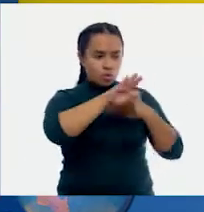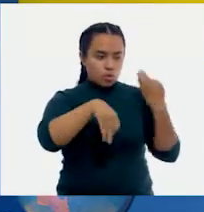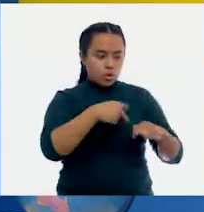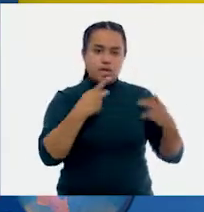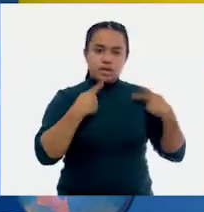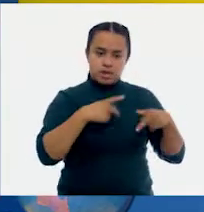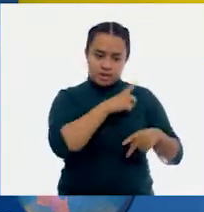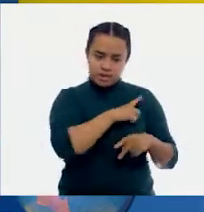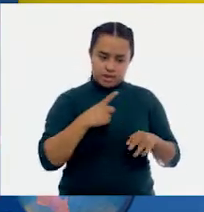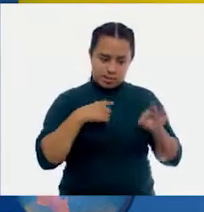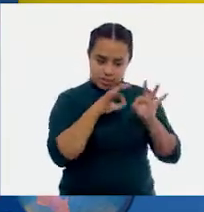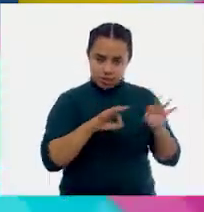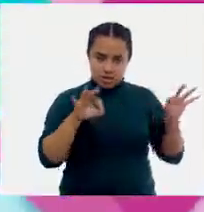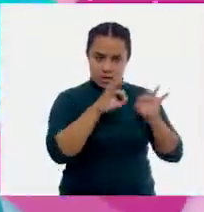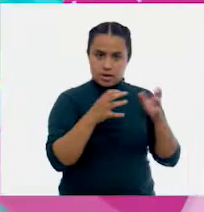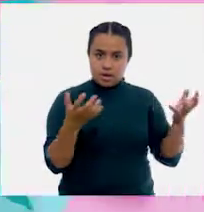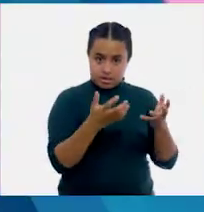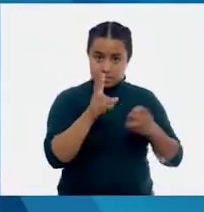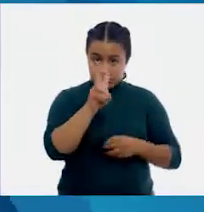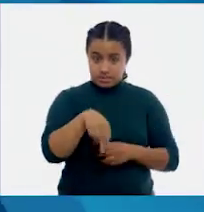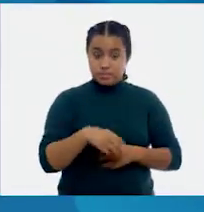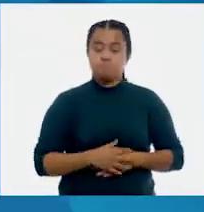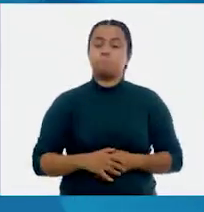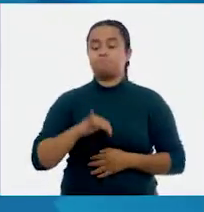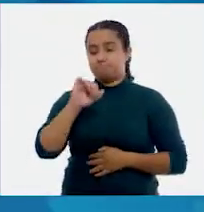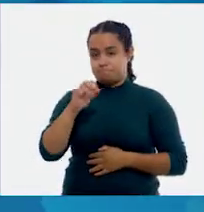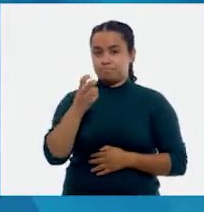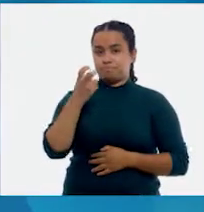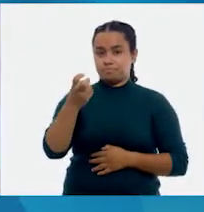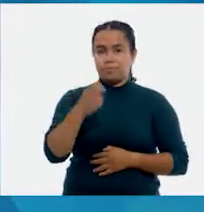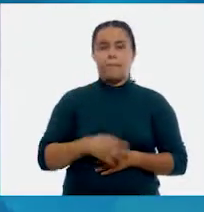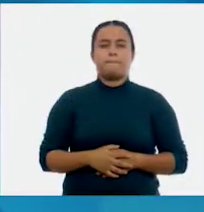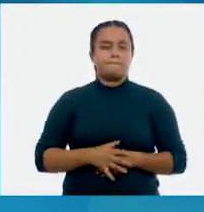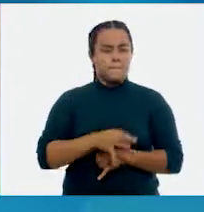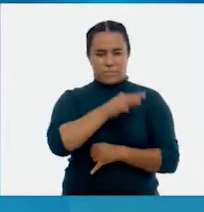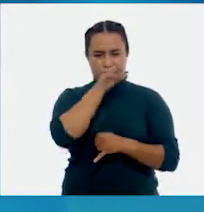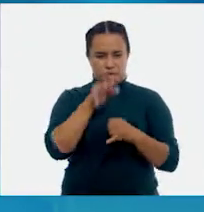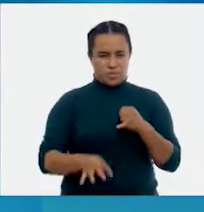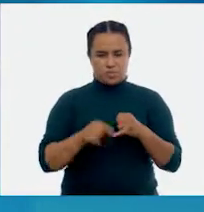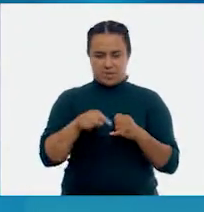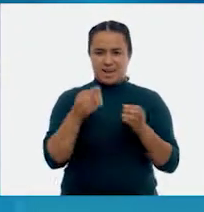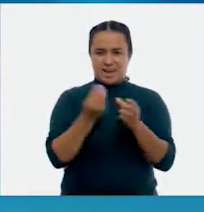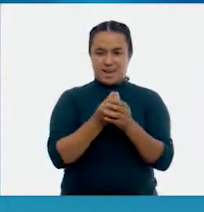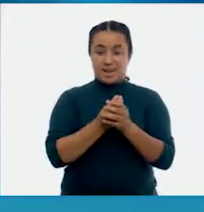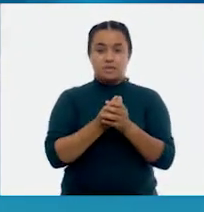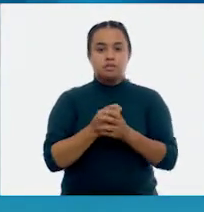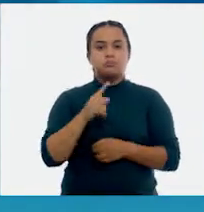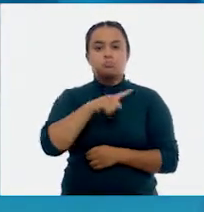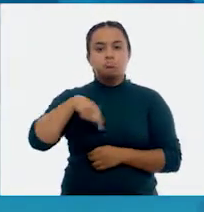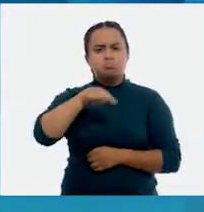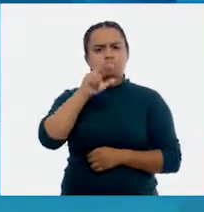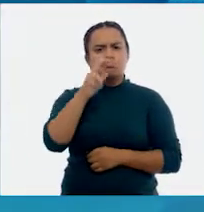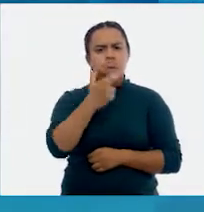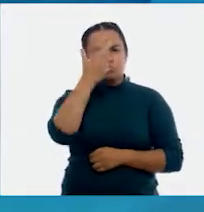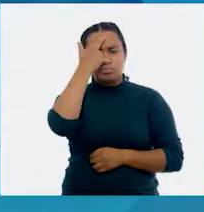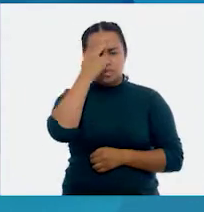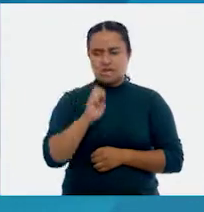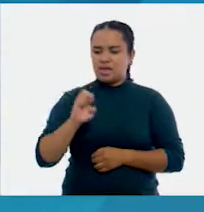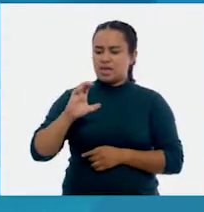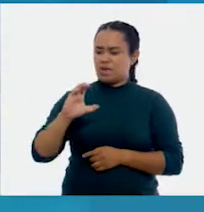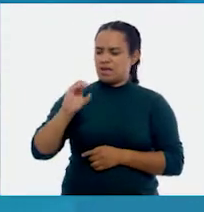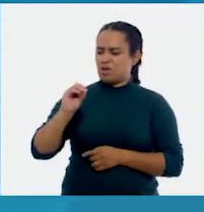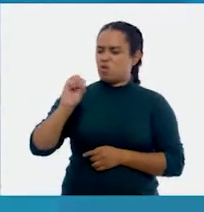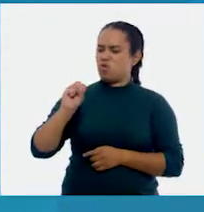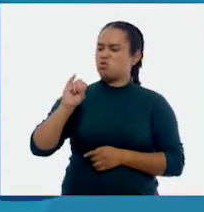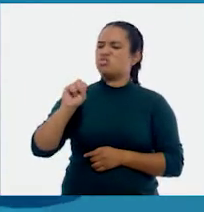nos debe de importar, ¿verdad, profesor? Así es. Para finalizar la clase de hoy, recordemos que un ecosistema